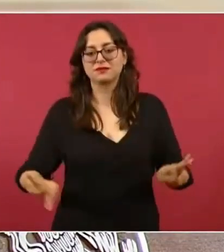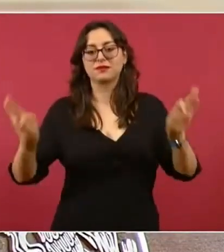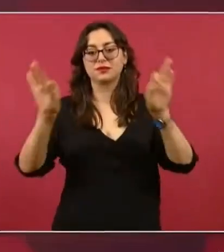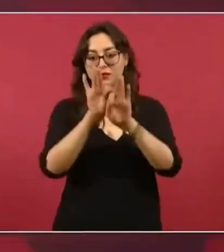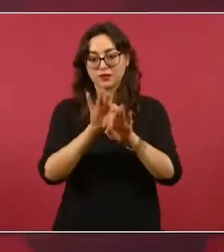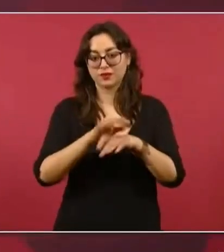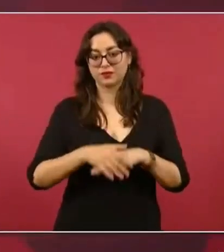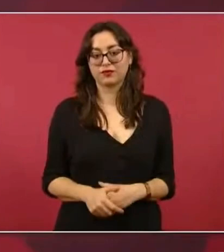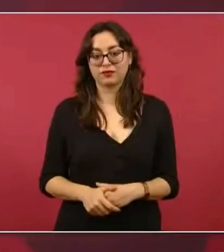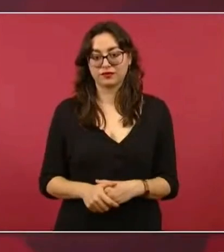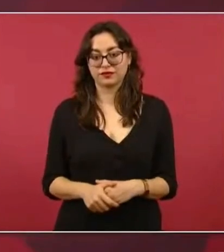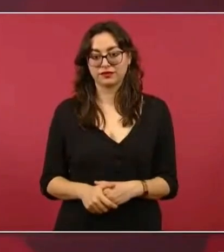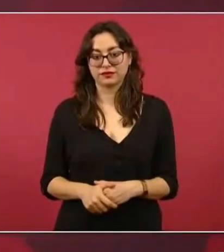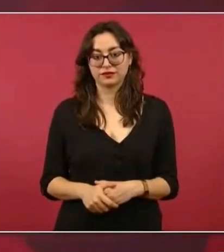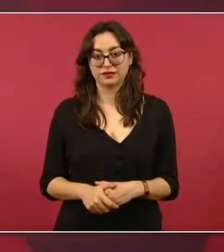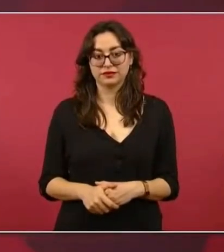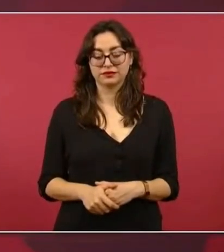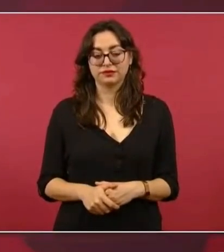haciendo